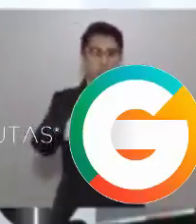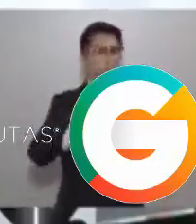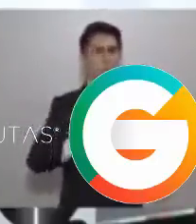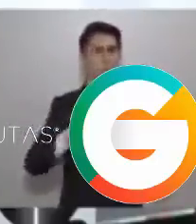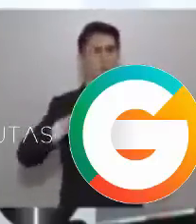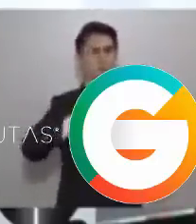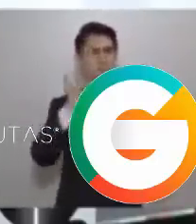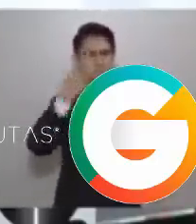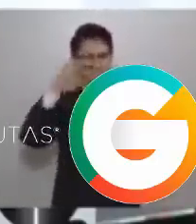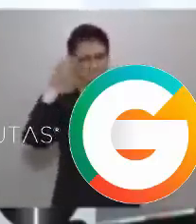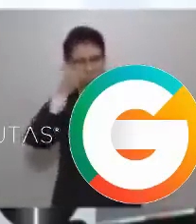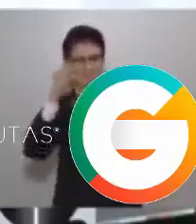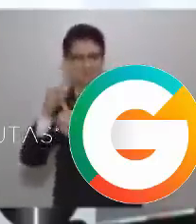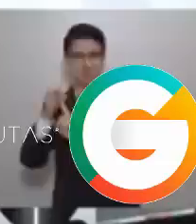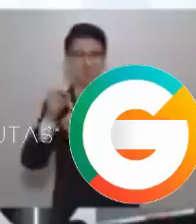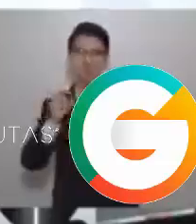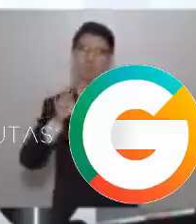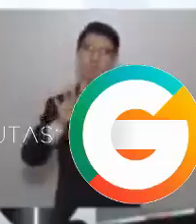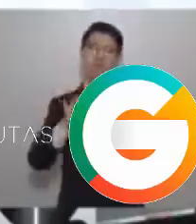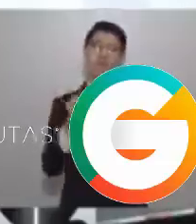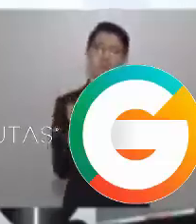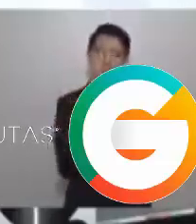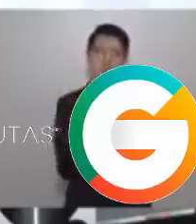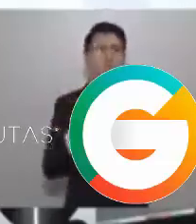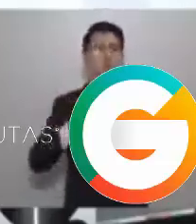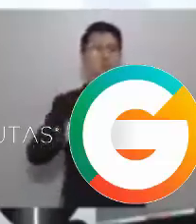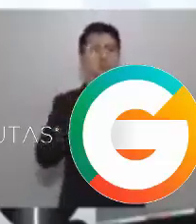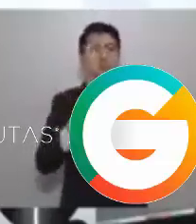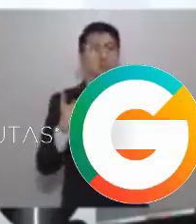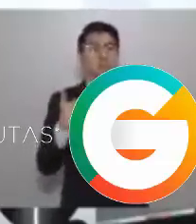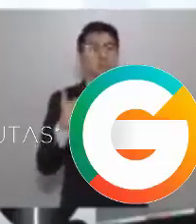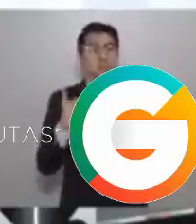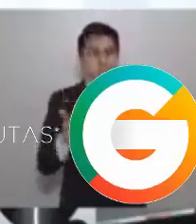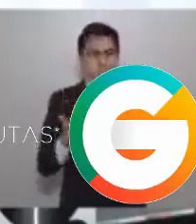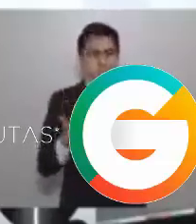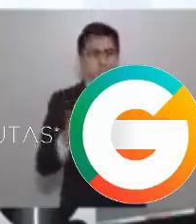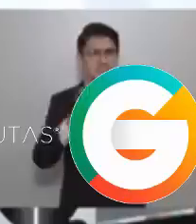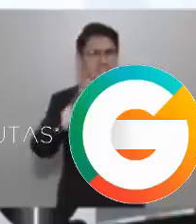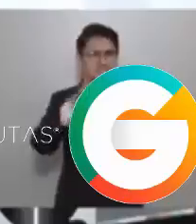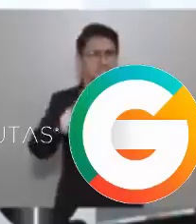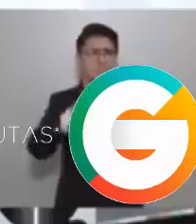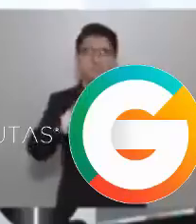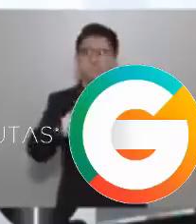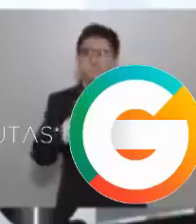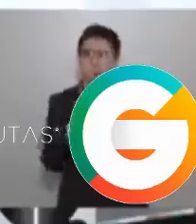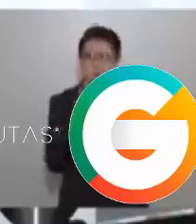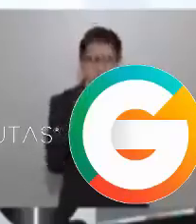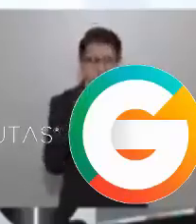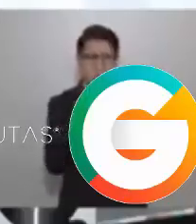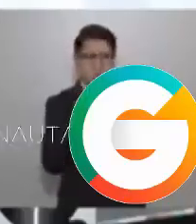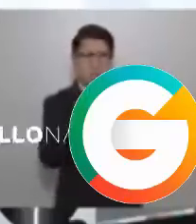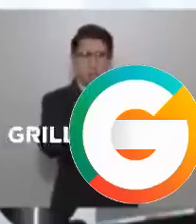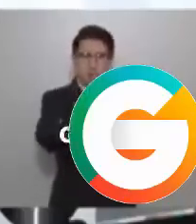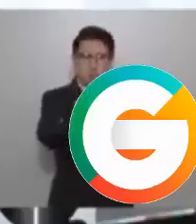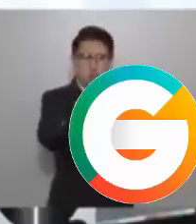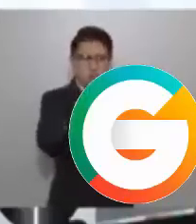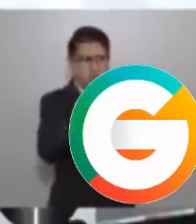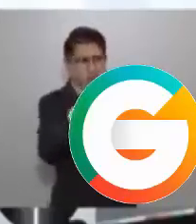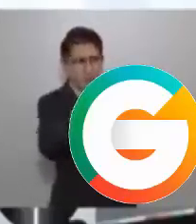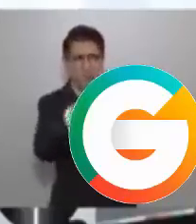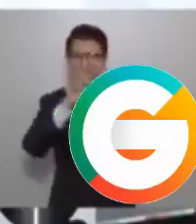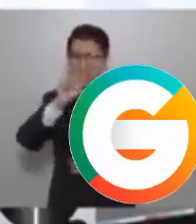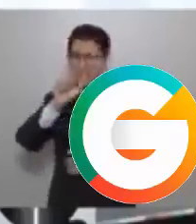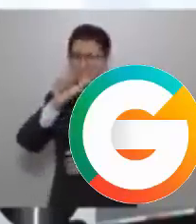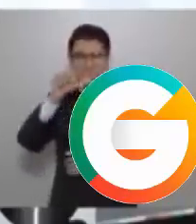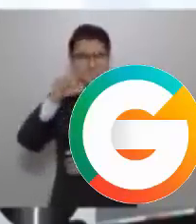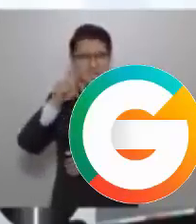que estos hechos ocurrieron en esa localidad por cuestiones fortuitas propiamente de las actividades que desarrollaban quienes o quien